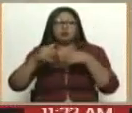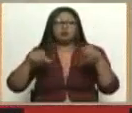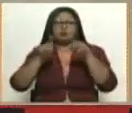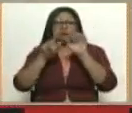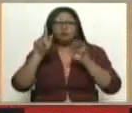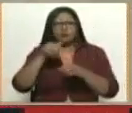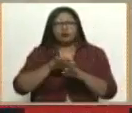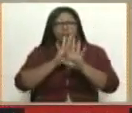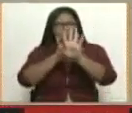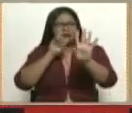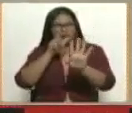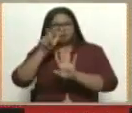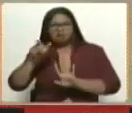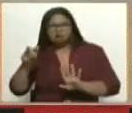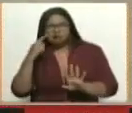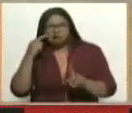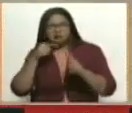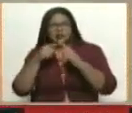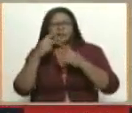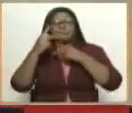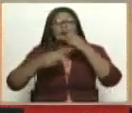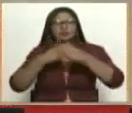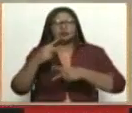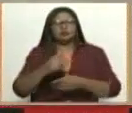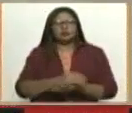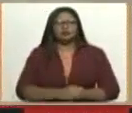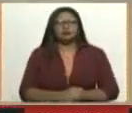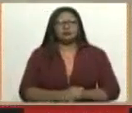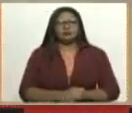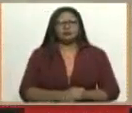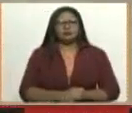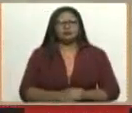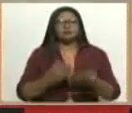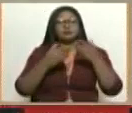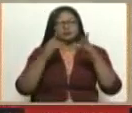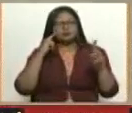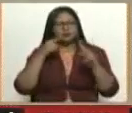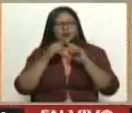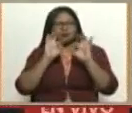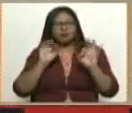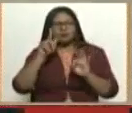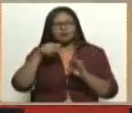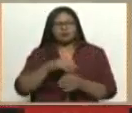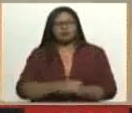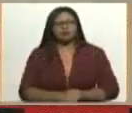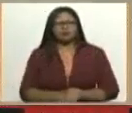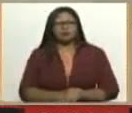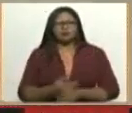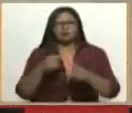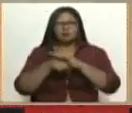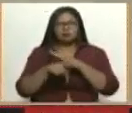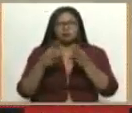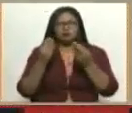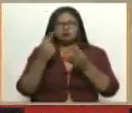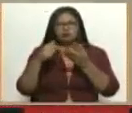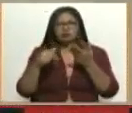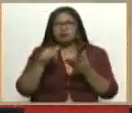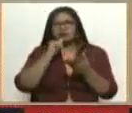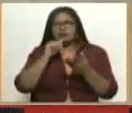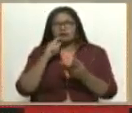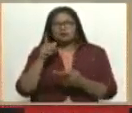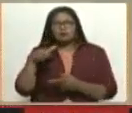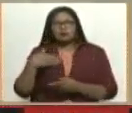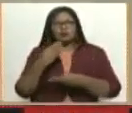la mayor cantidad de factores políticos, abriéndole las puertas incluso a muchos de quienes